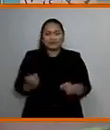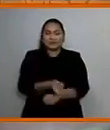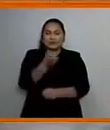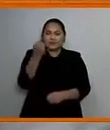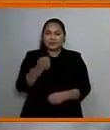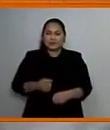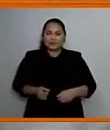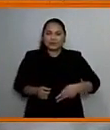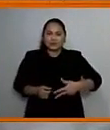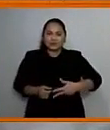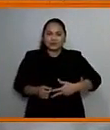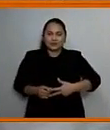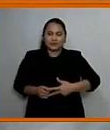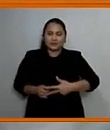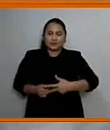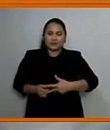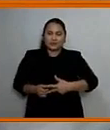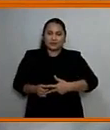número